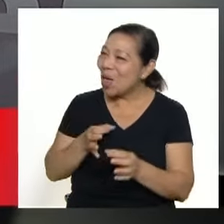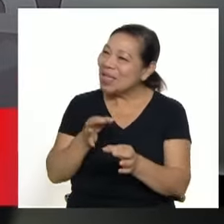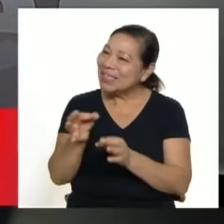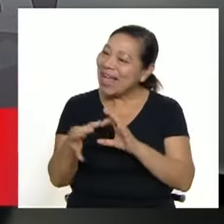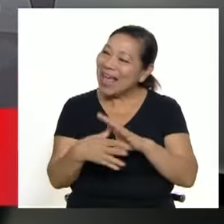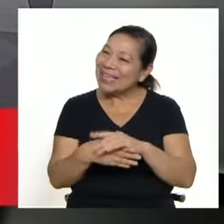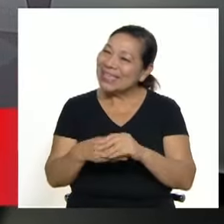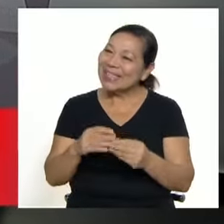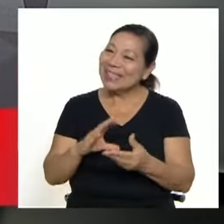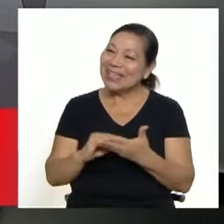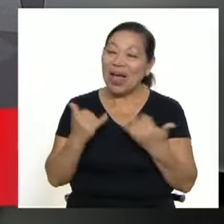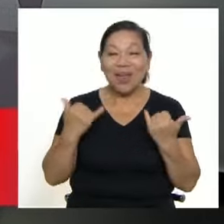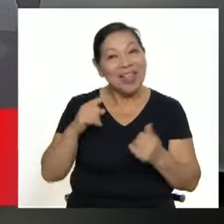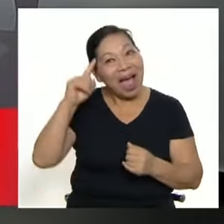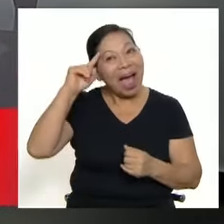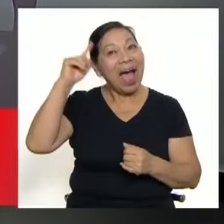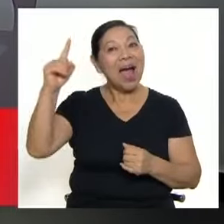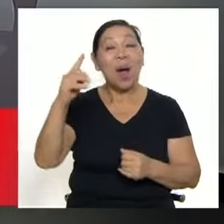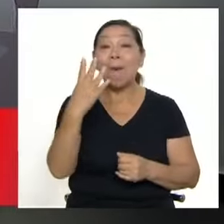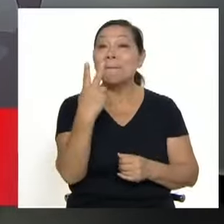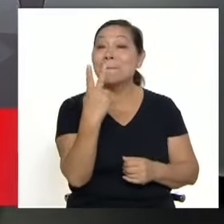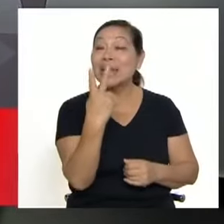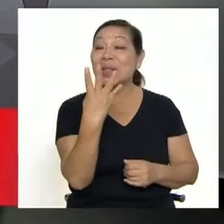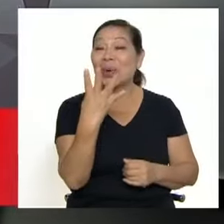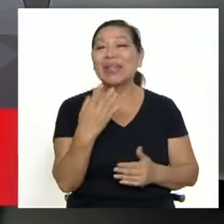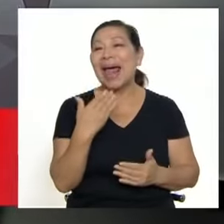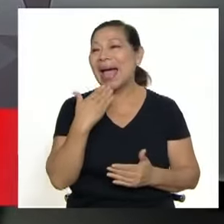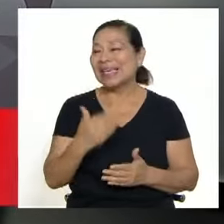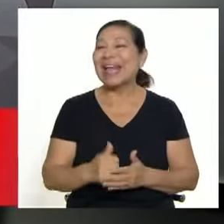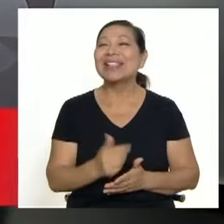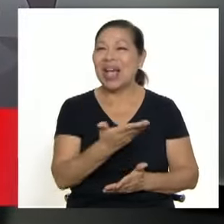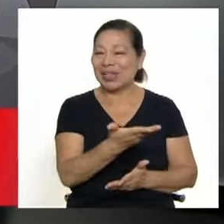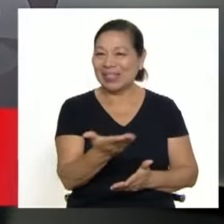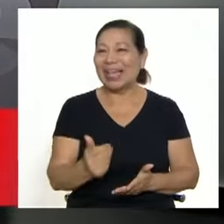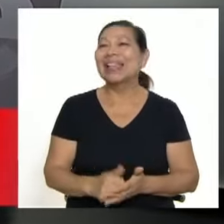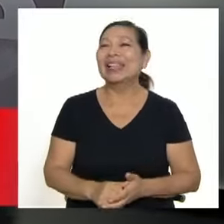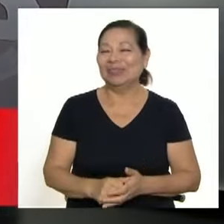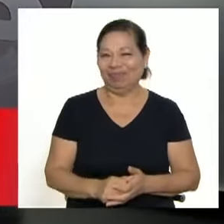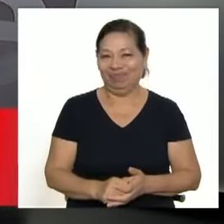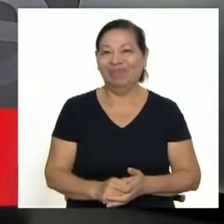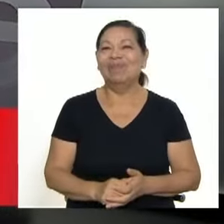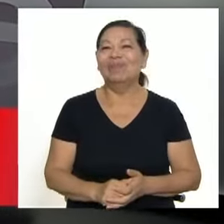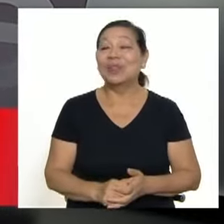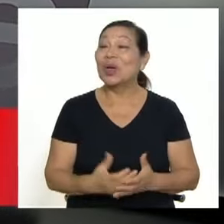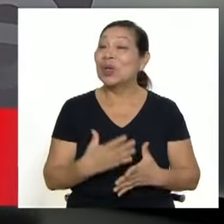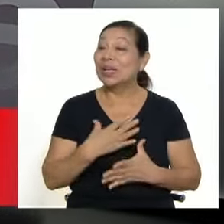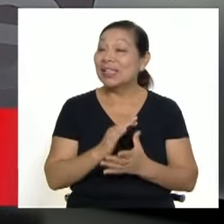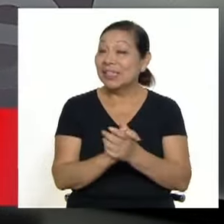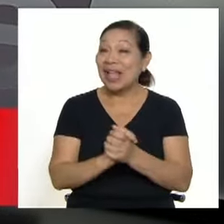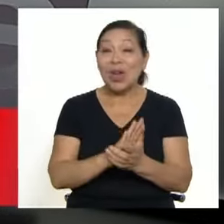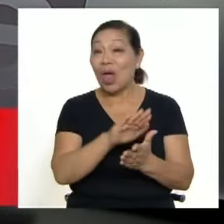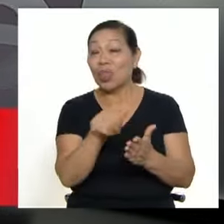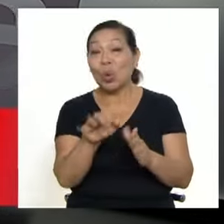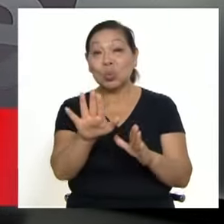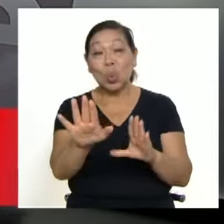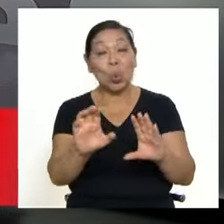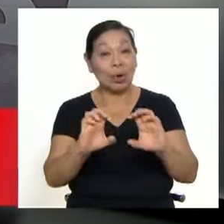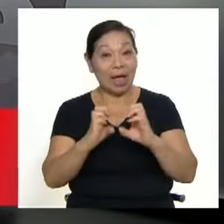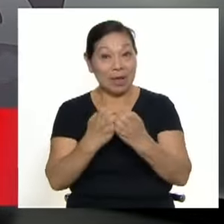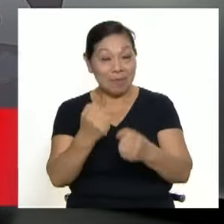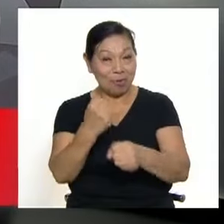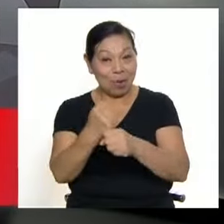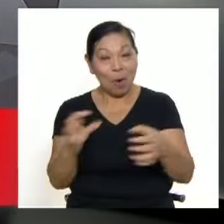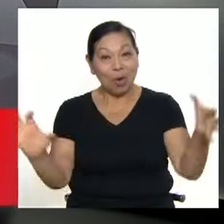más, pues, en el marco de este aniversario de 24 años. Gracias, Manolo. Gracias a ustedes, chicos. Muchísimas gracias y también extender un saludo a todo su equipo de producción,